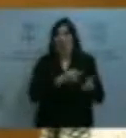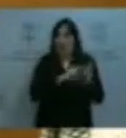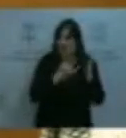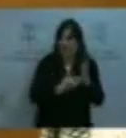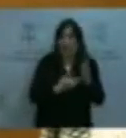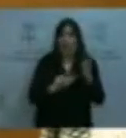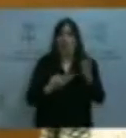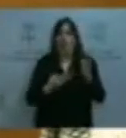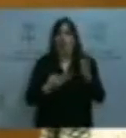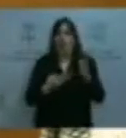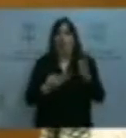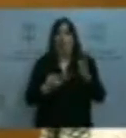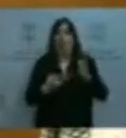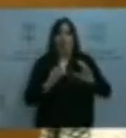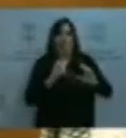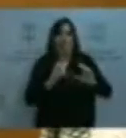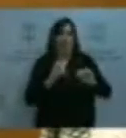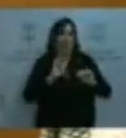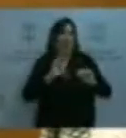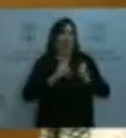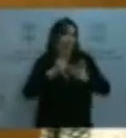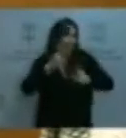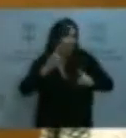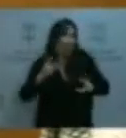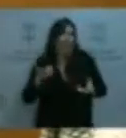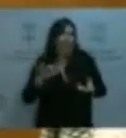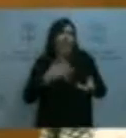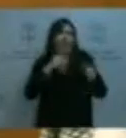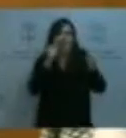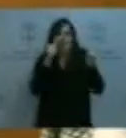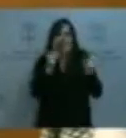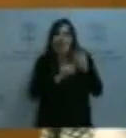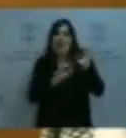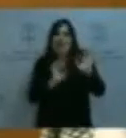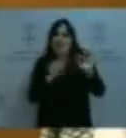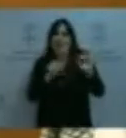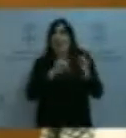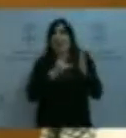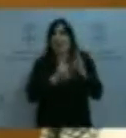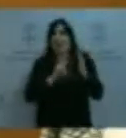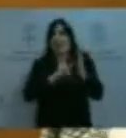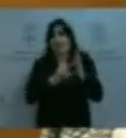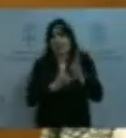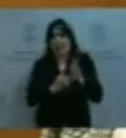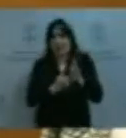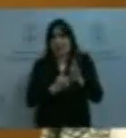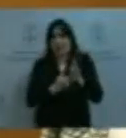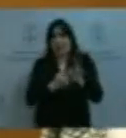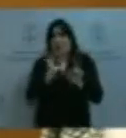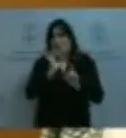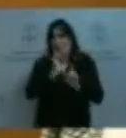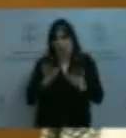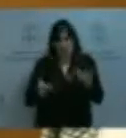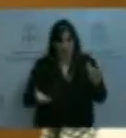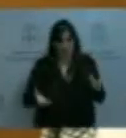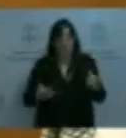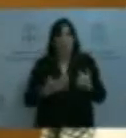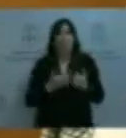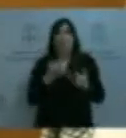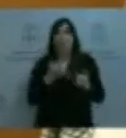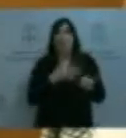ingeniero, una titulación determinada, en este caso era ingeniería técnica o grado de ingeniería. Además, le pido una experiencia mínima de 3 años en puestos